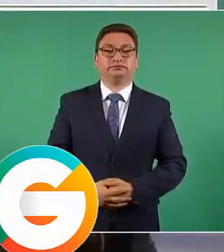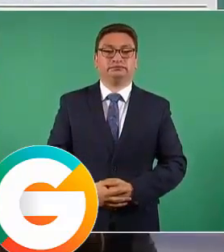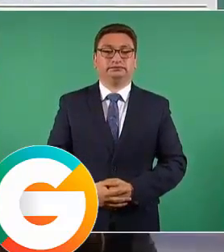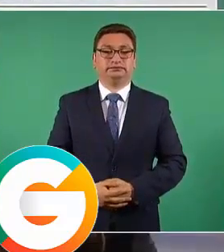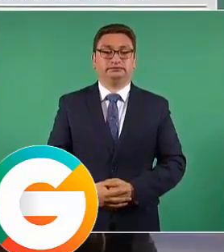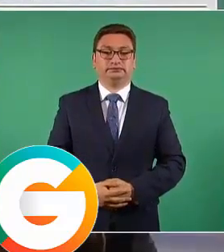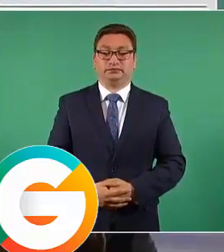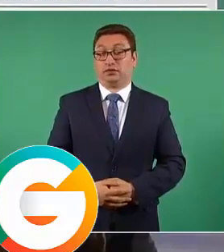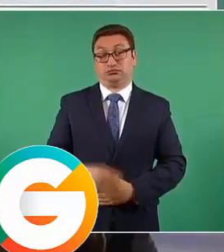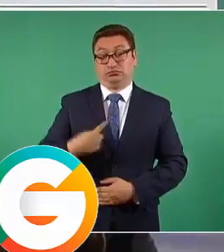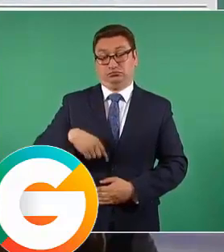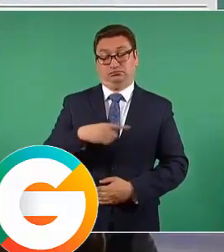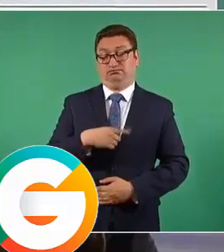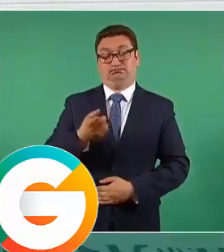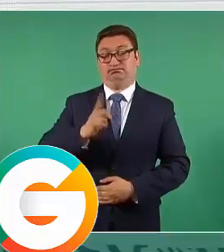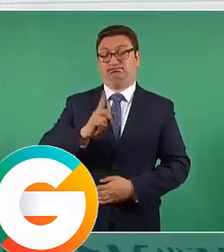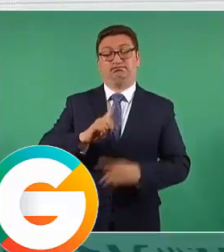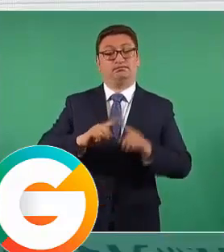Pues nosotros no,